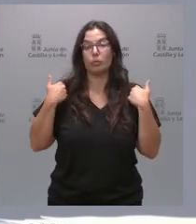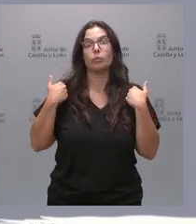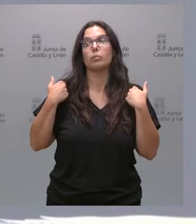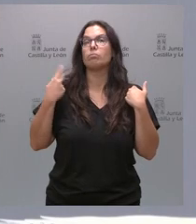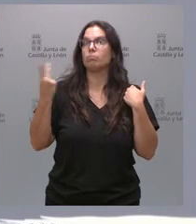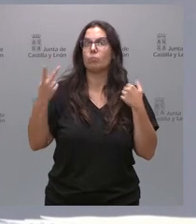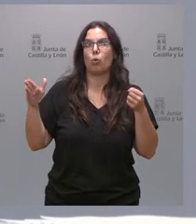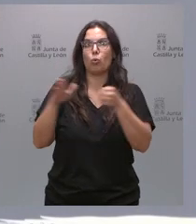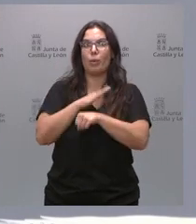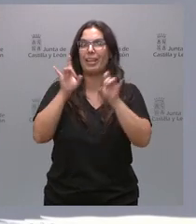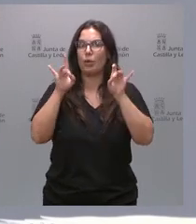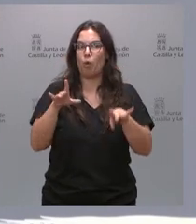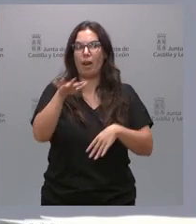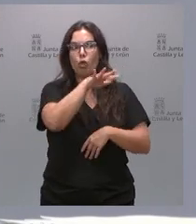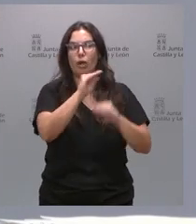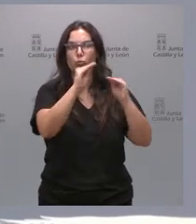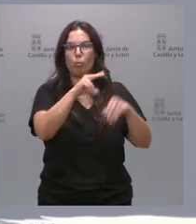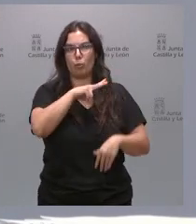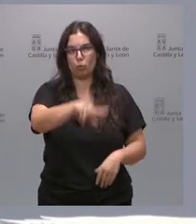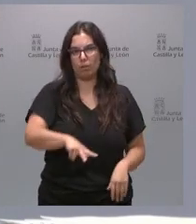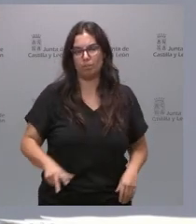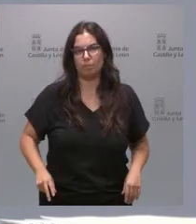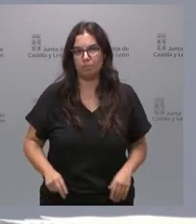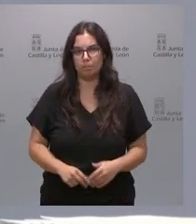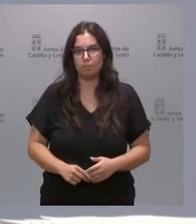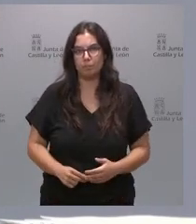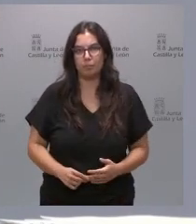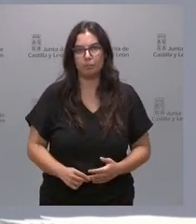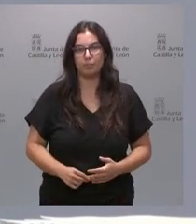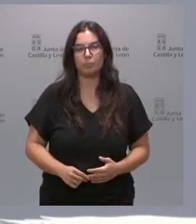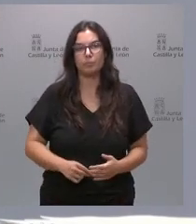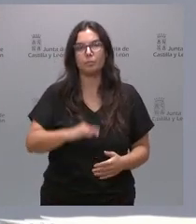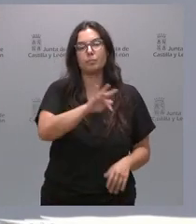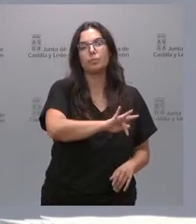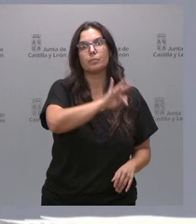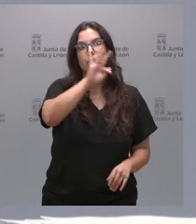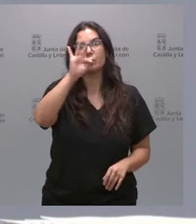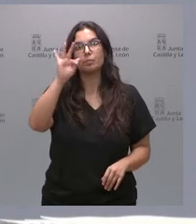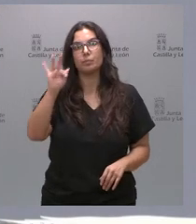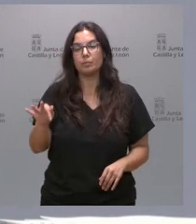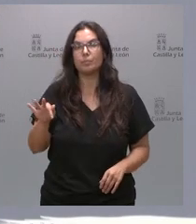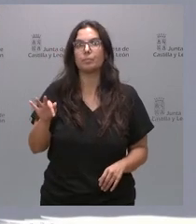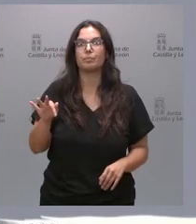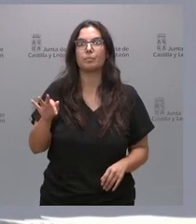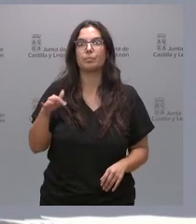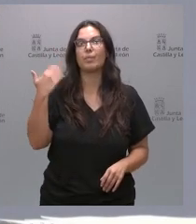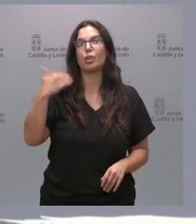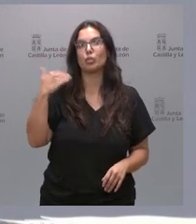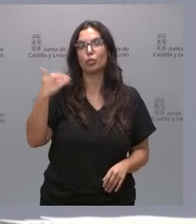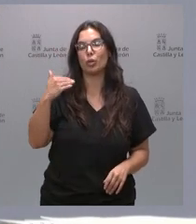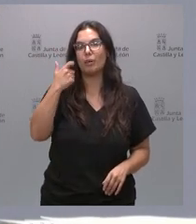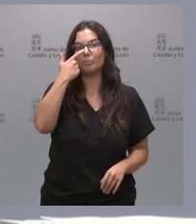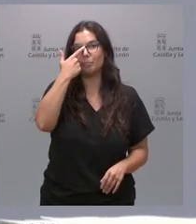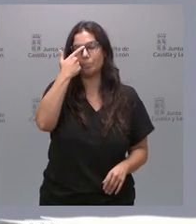portuguesa con los fondos de la Unión Europea continuamos Ahora nos vamos hasta Soria en